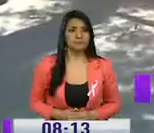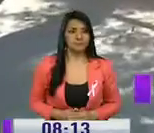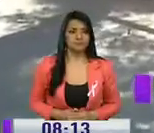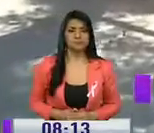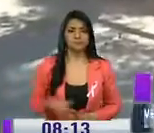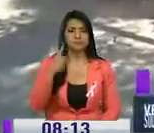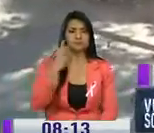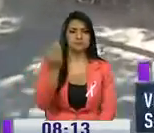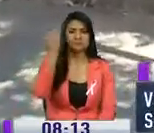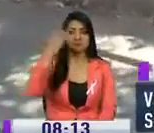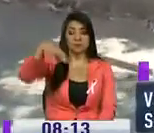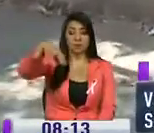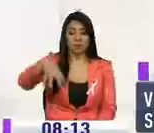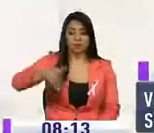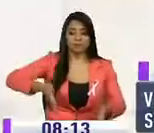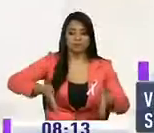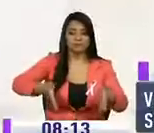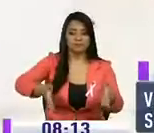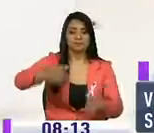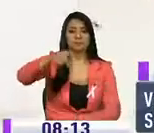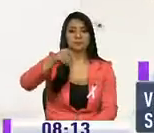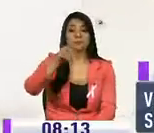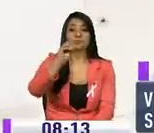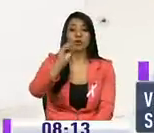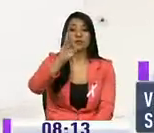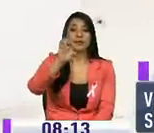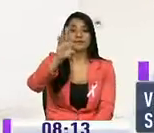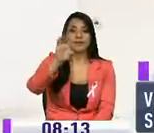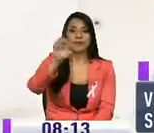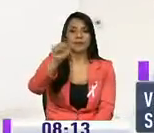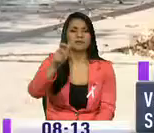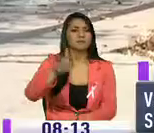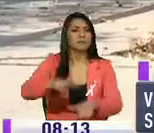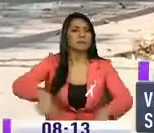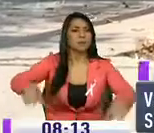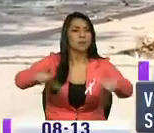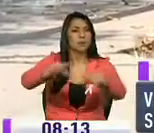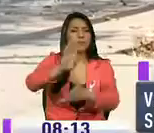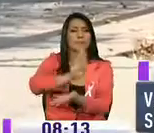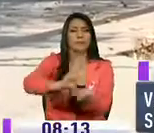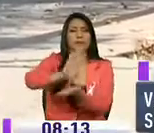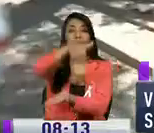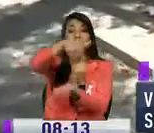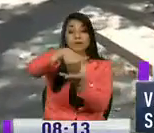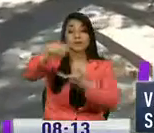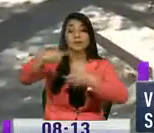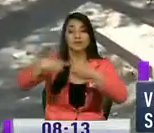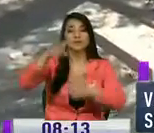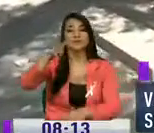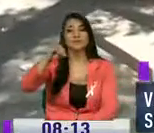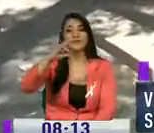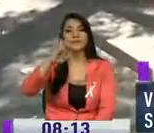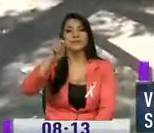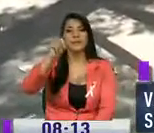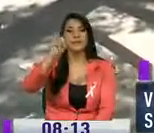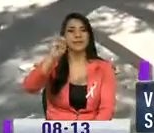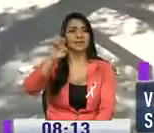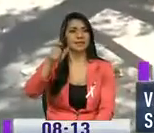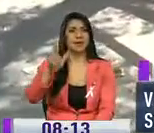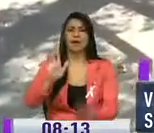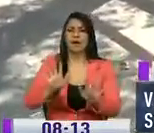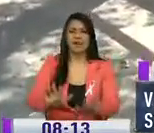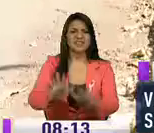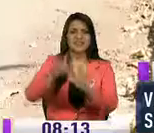desde que este hueco está en la calle Pontevedra, en el sector de la Vicentina, en el centro norte de Quito, que ya hasta parece ser parte